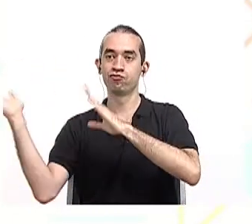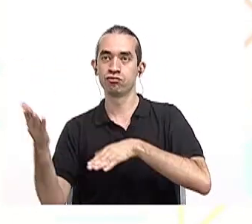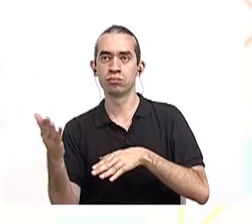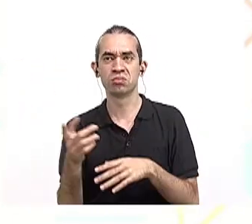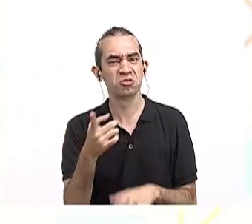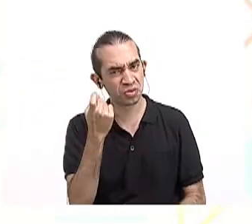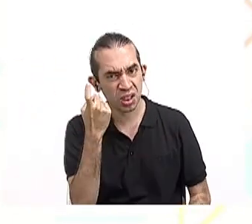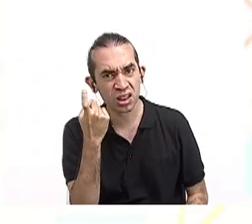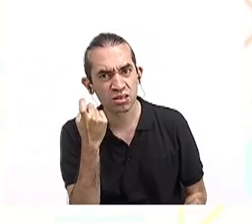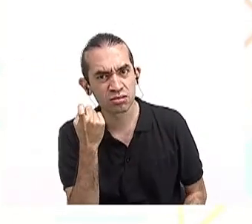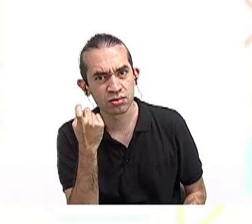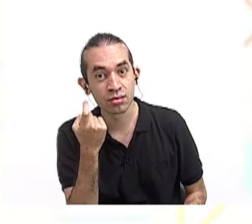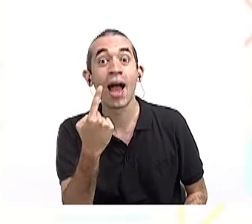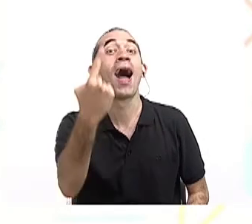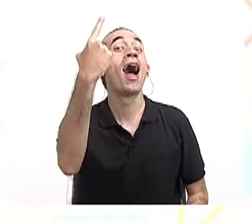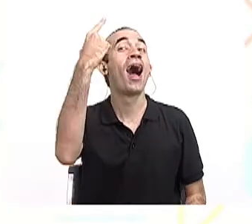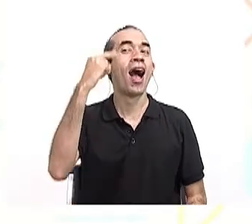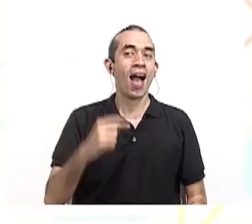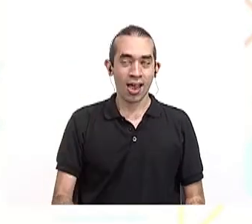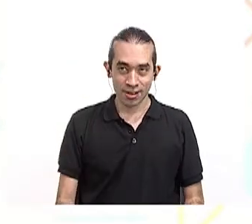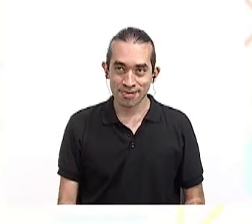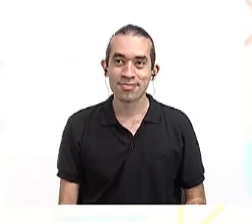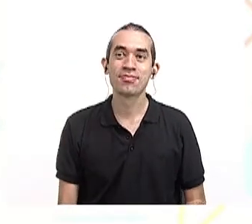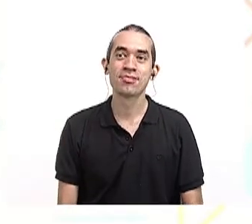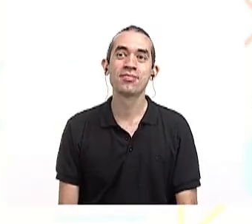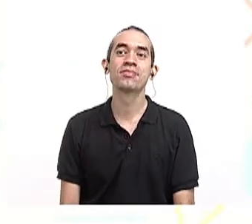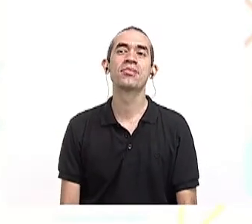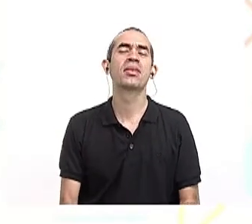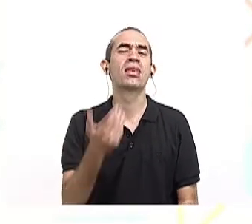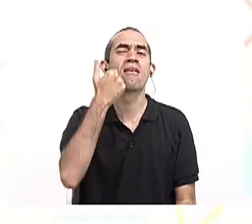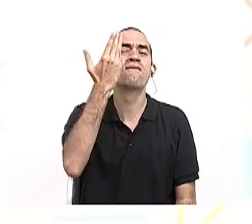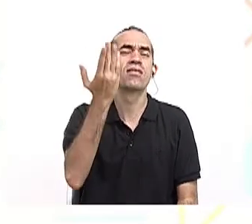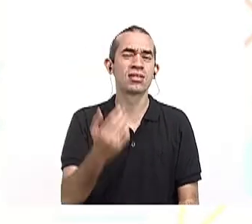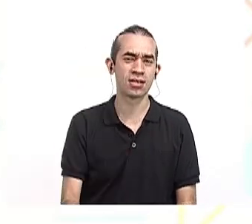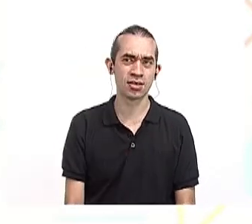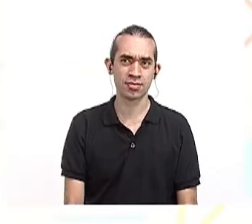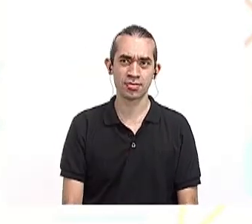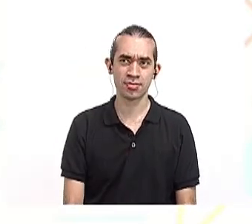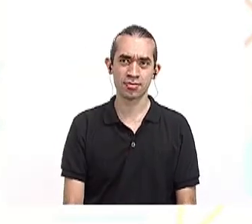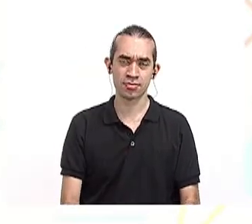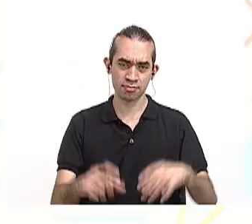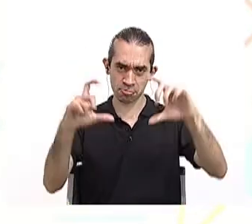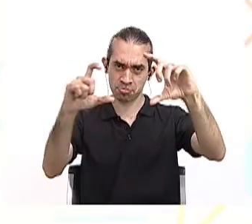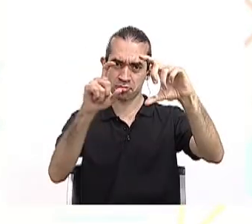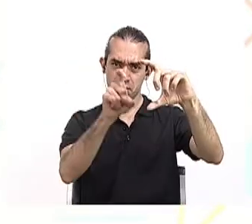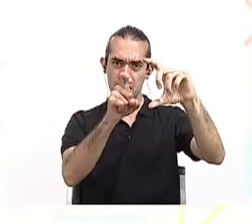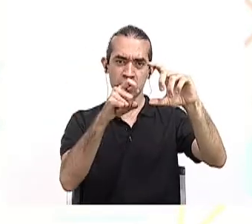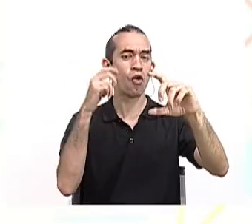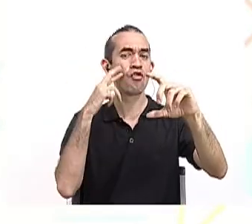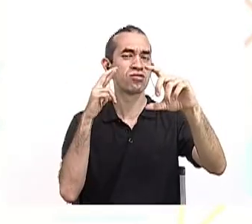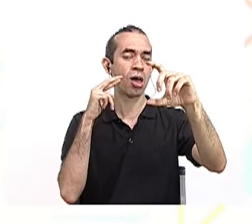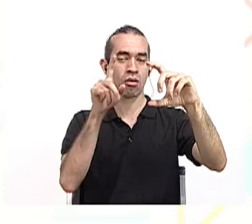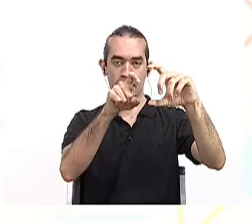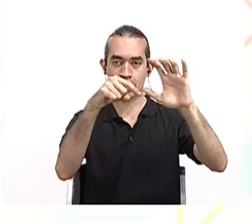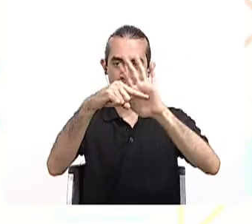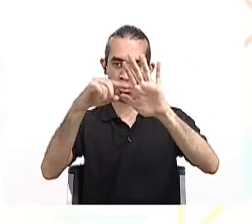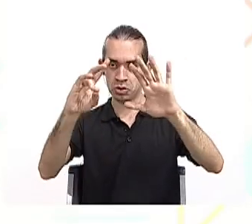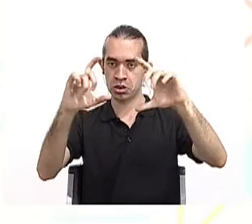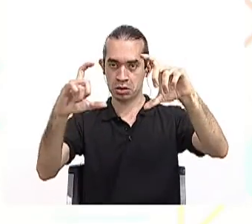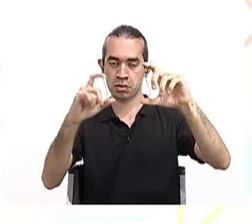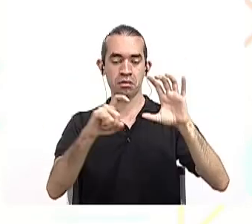otro. ¡Claro! ¡Qué fácil! X menos 7 con el x menos